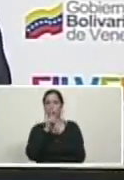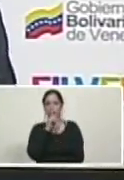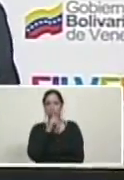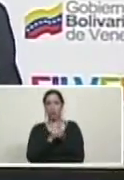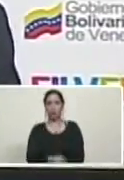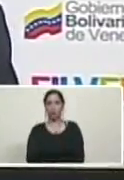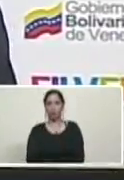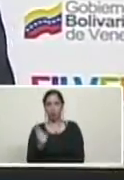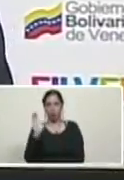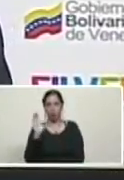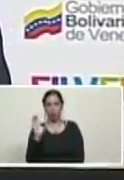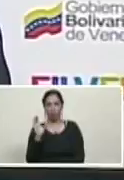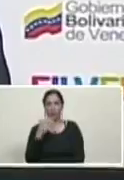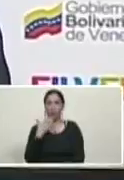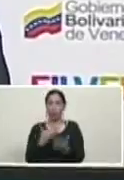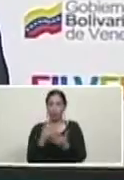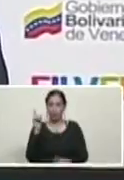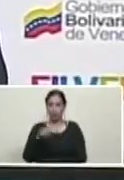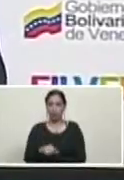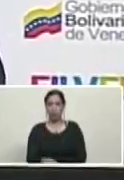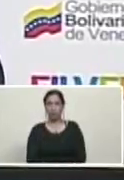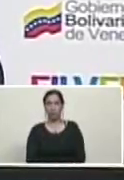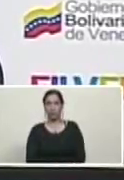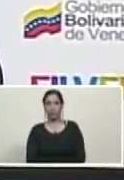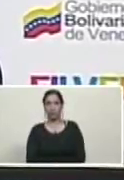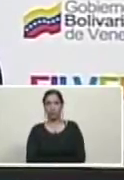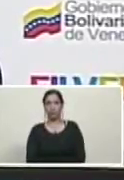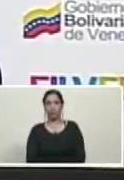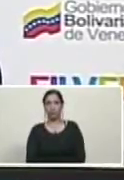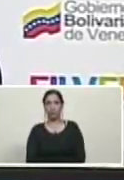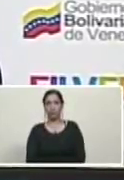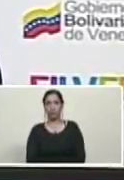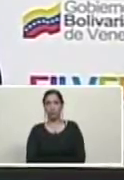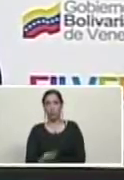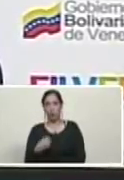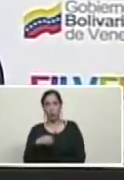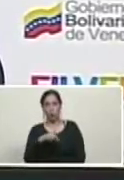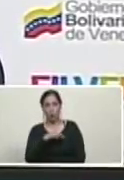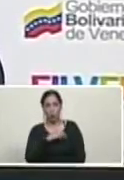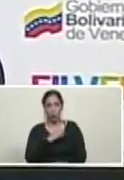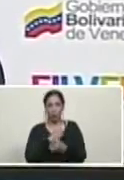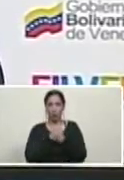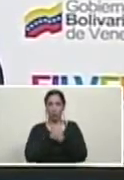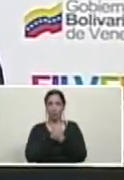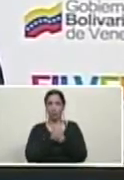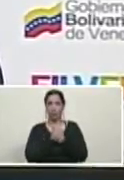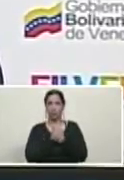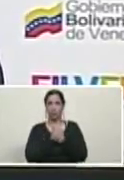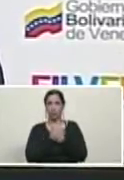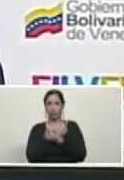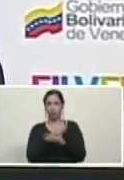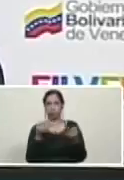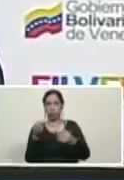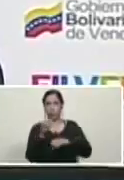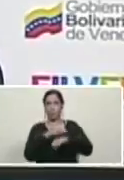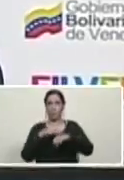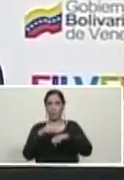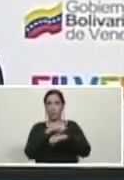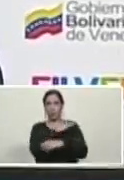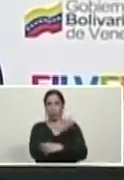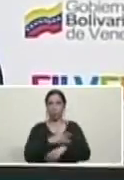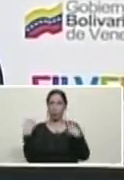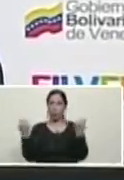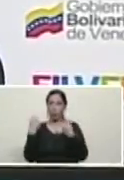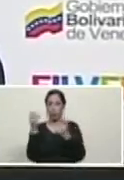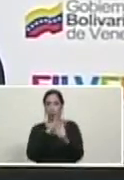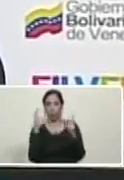Igual quiero agradecer a este muchacho también, a nuestro querido y exitoso ministro del Poder Popular